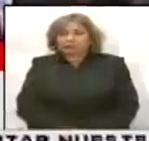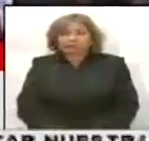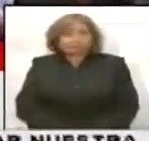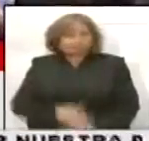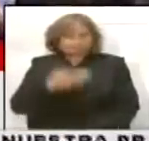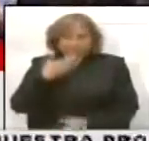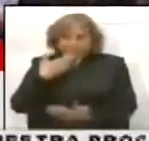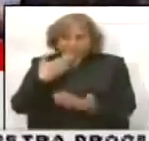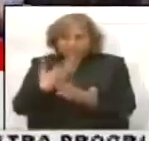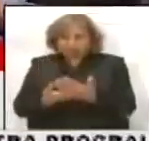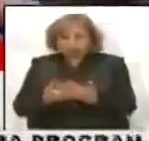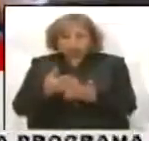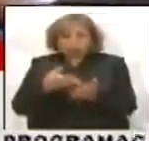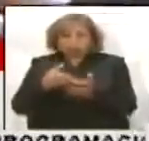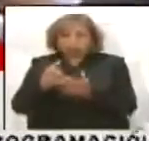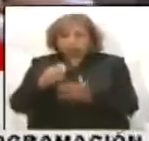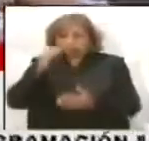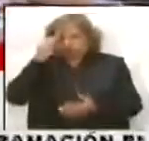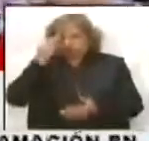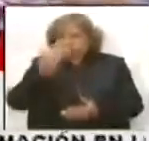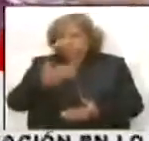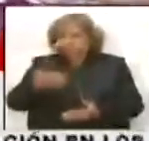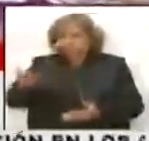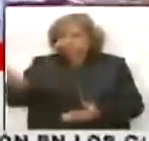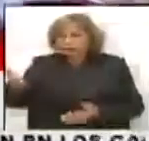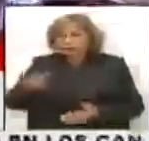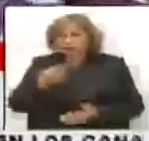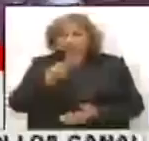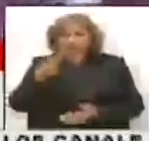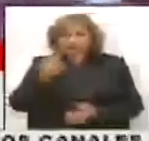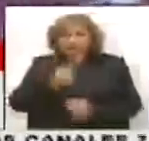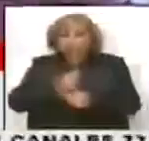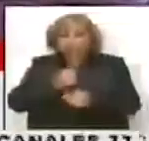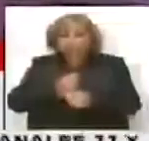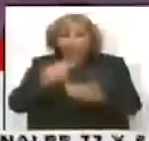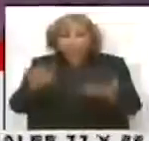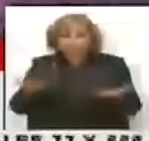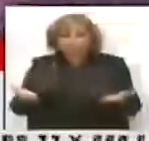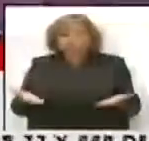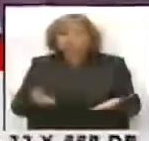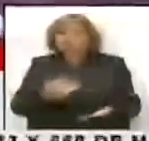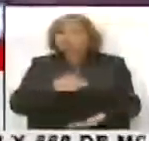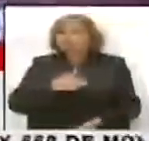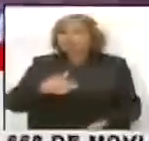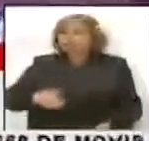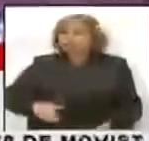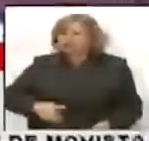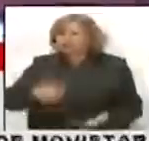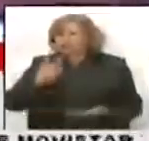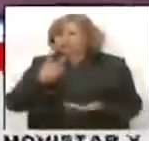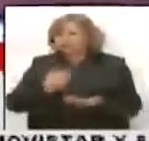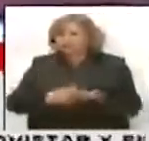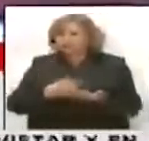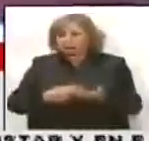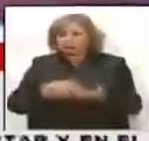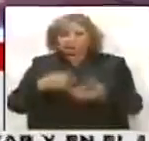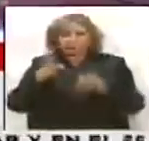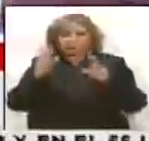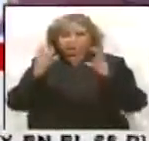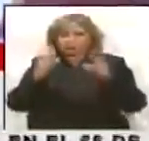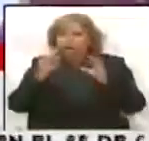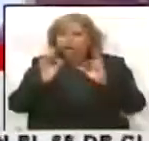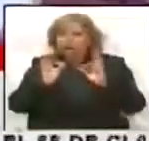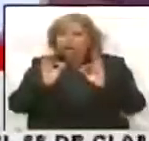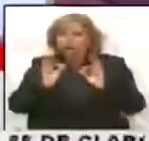Muchas gracias, Presidenta. Por su intermedio, saludar a ambas funcionarias aquí presentes. Presidenta, este es un tema muy delicado, tanto